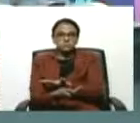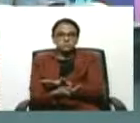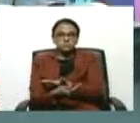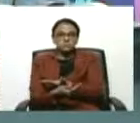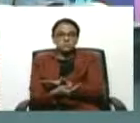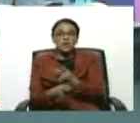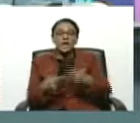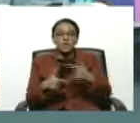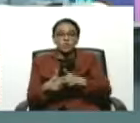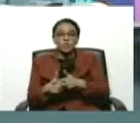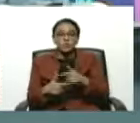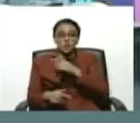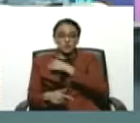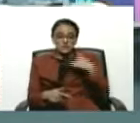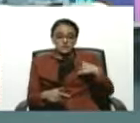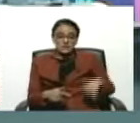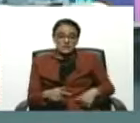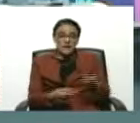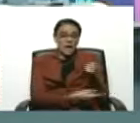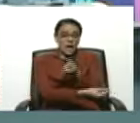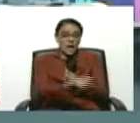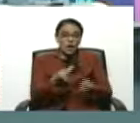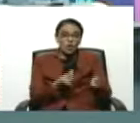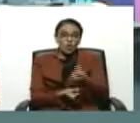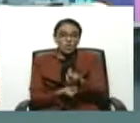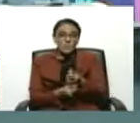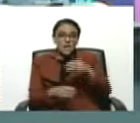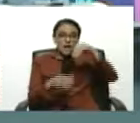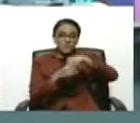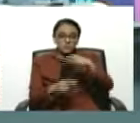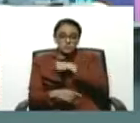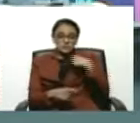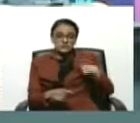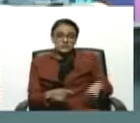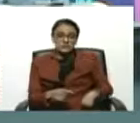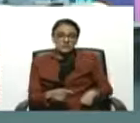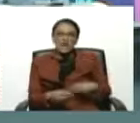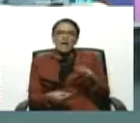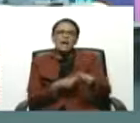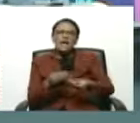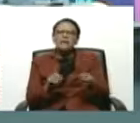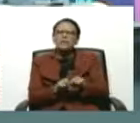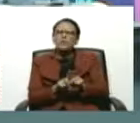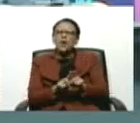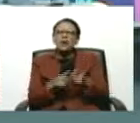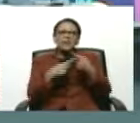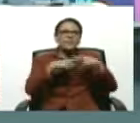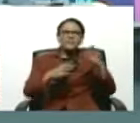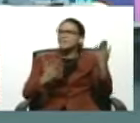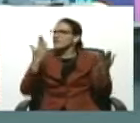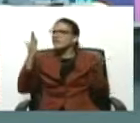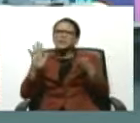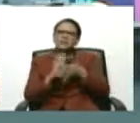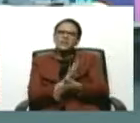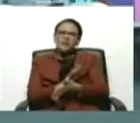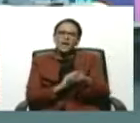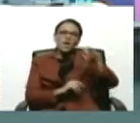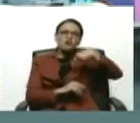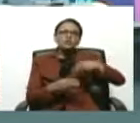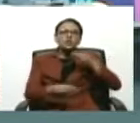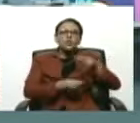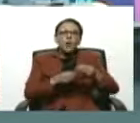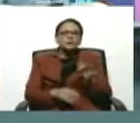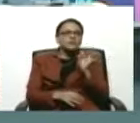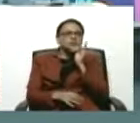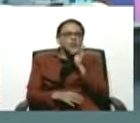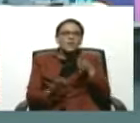macroeconómico lo que la economía de Mercado socialista china que la hace diferente Es que nosotros todavía